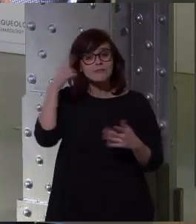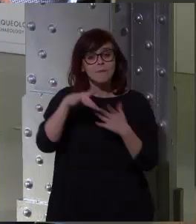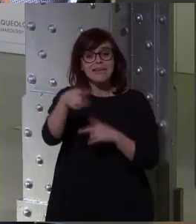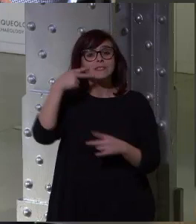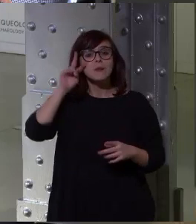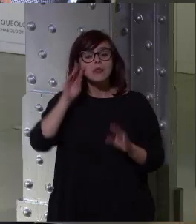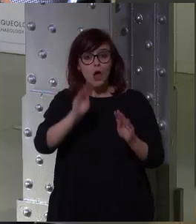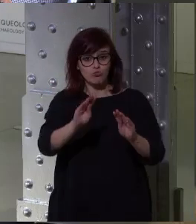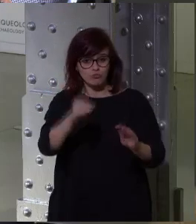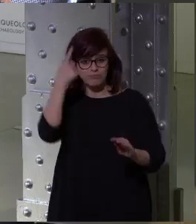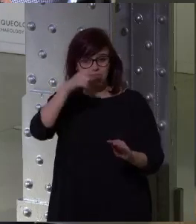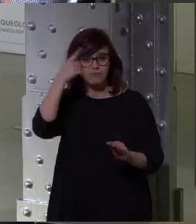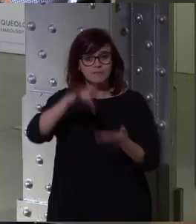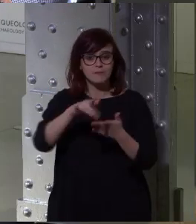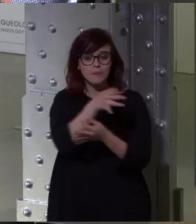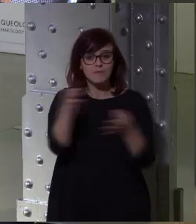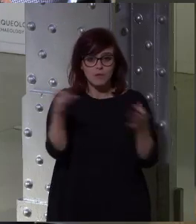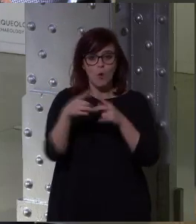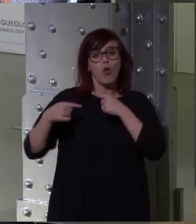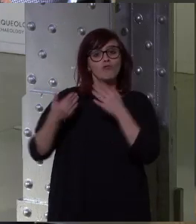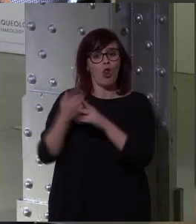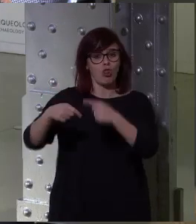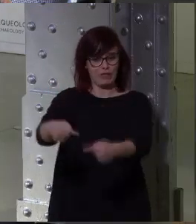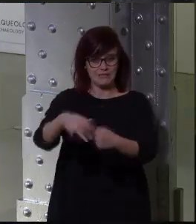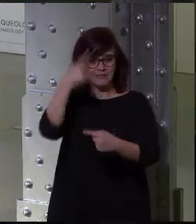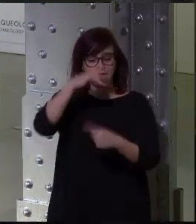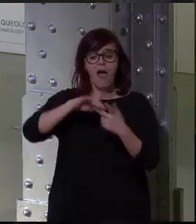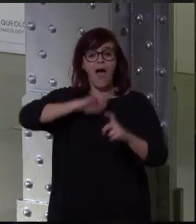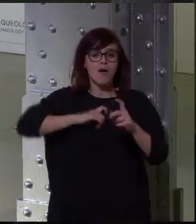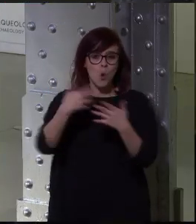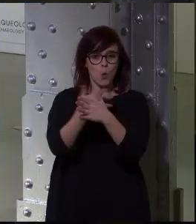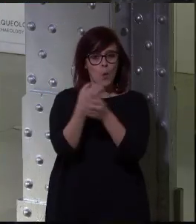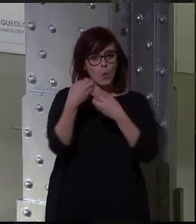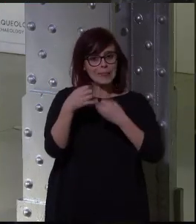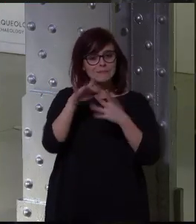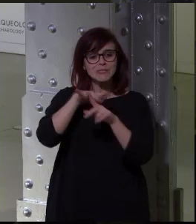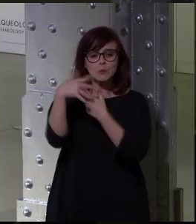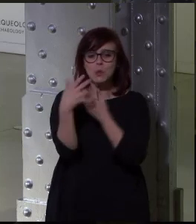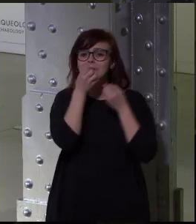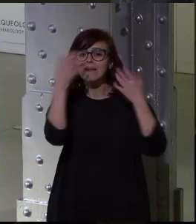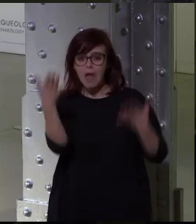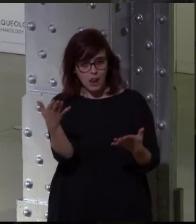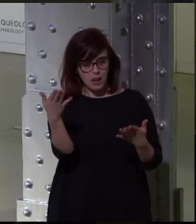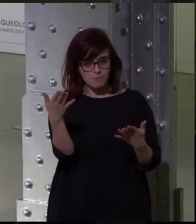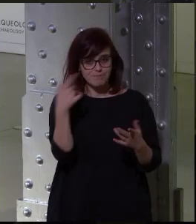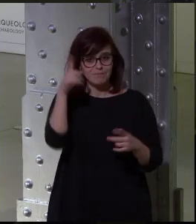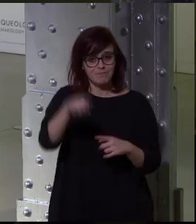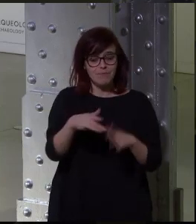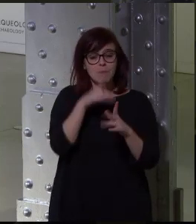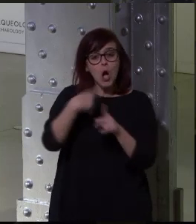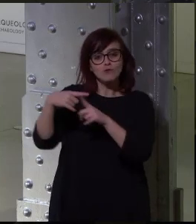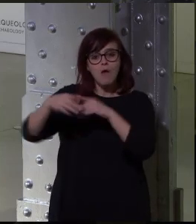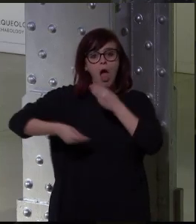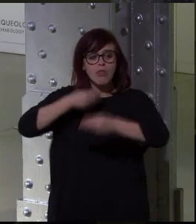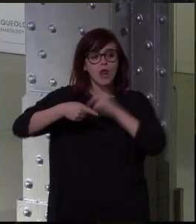tu experiencia, desde tu día a día, cuéntanos cómo ves esta situación y qué cosas